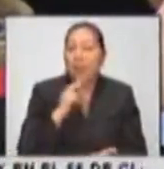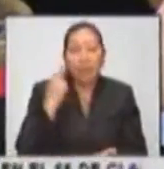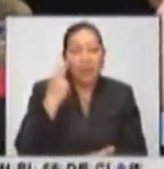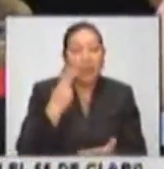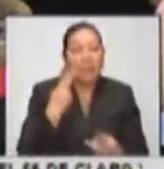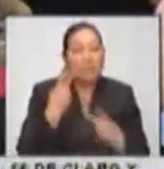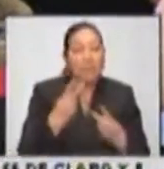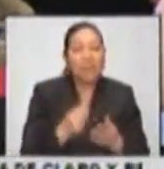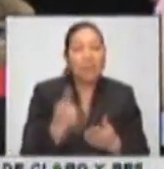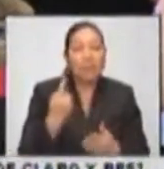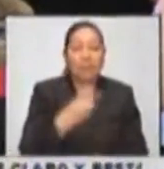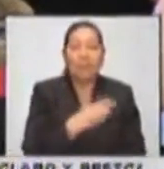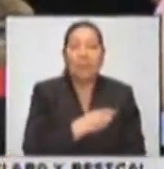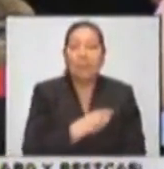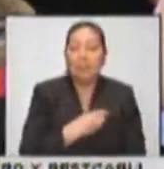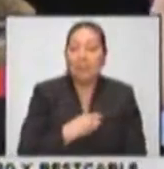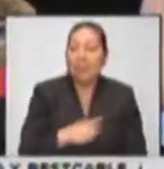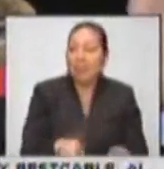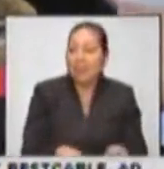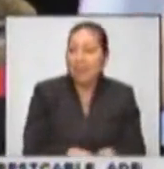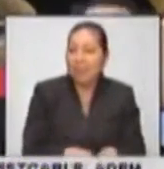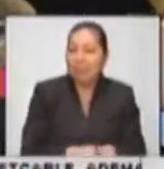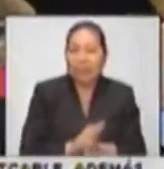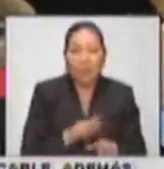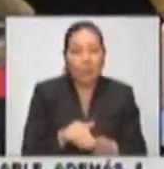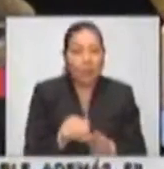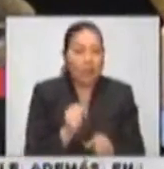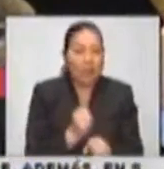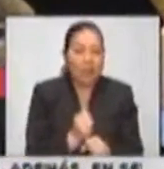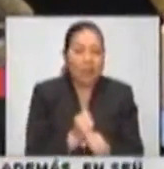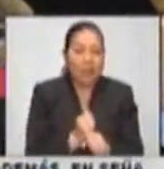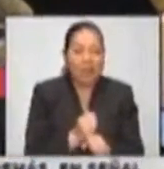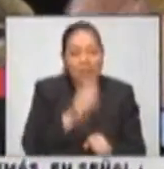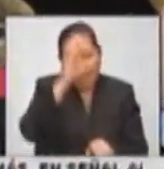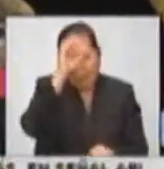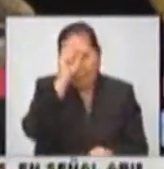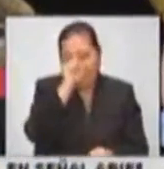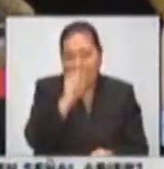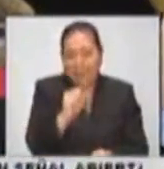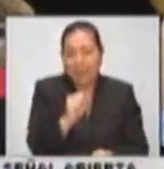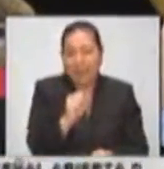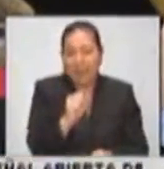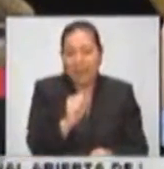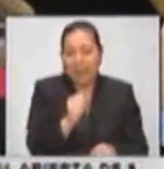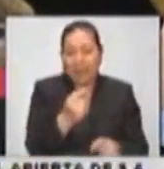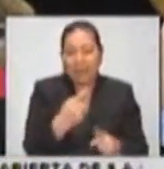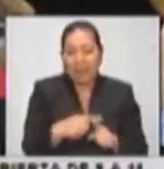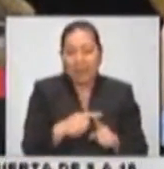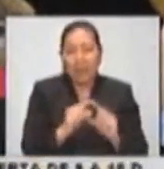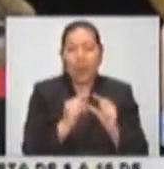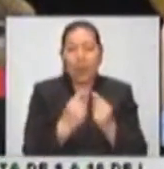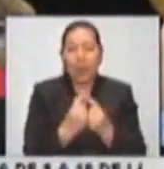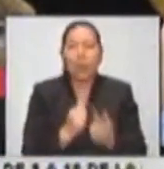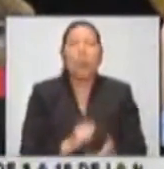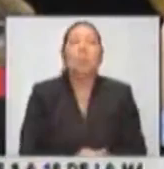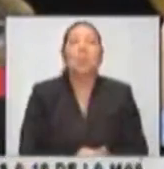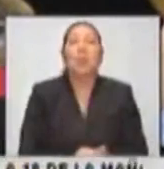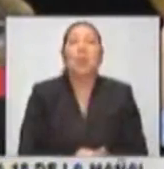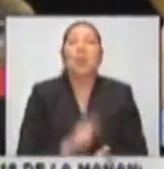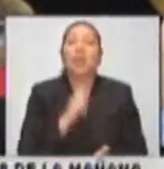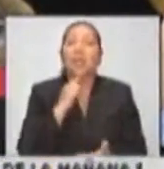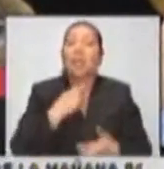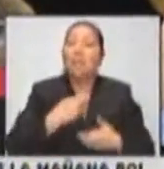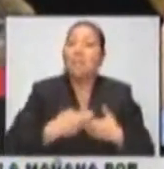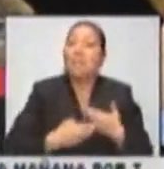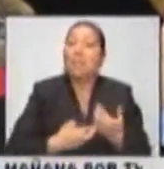de la visita del primer ministro también y todo el trabajo que está haciendo la Cancillería y varios sectores, es